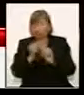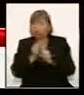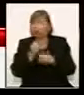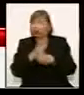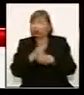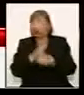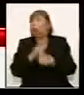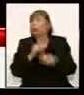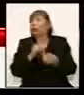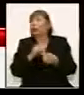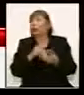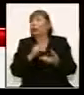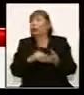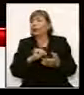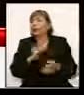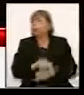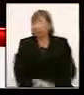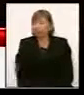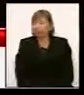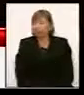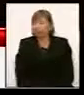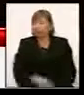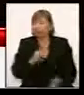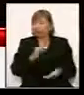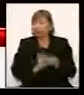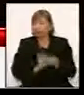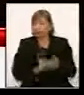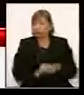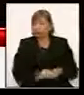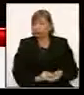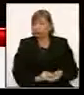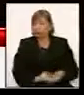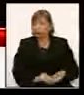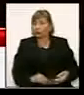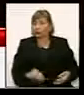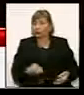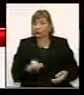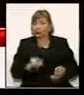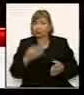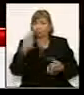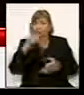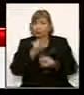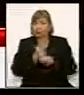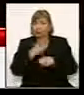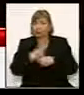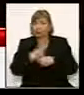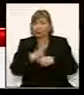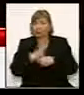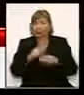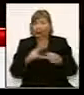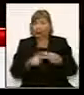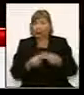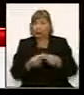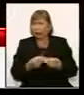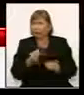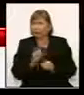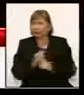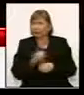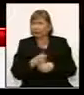desarrollando en los dos tramos, y en uno de los tramos se está desarrollando el expediente de saldo de obra para poder iniciar las obras en